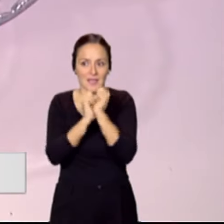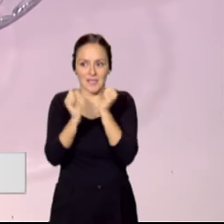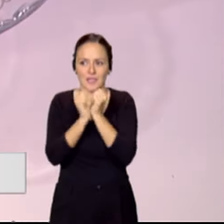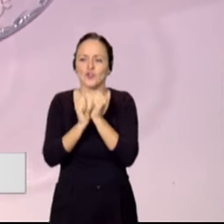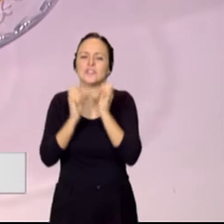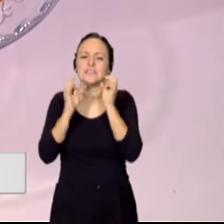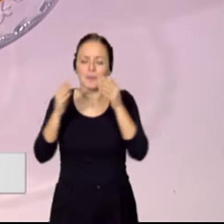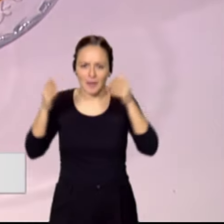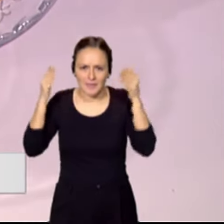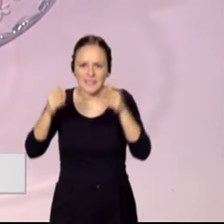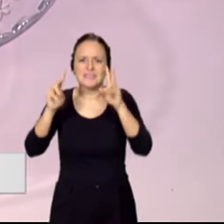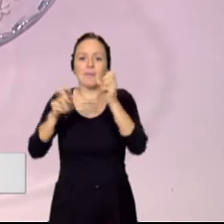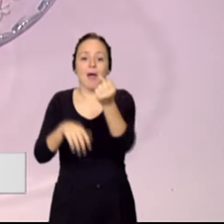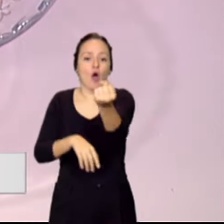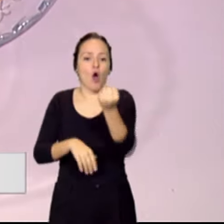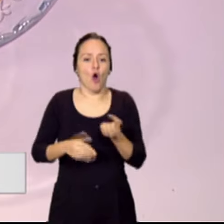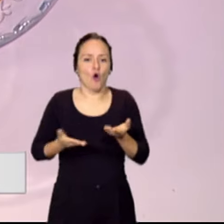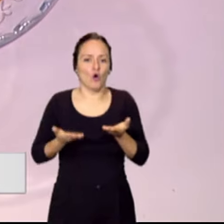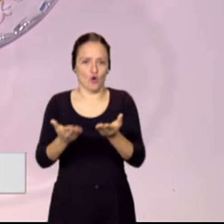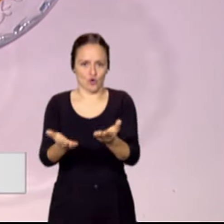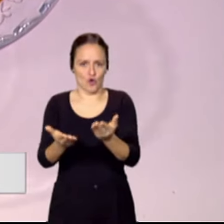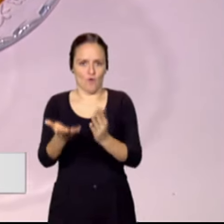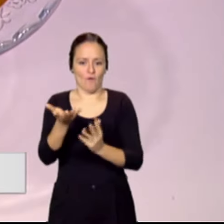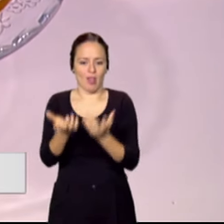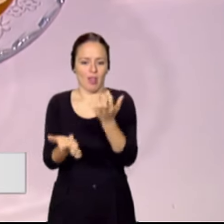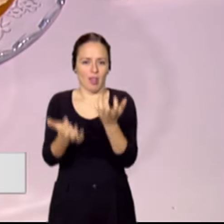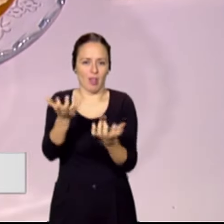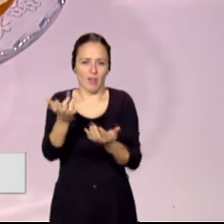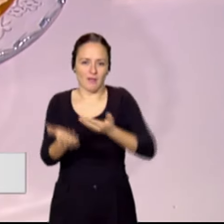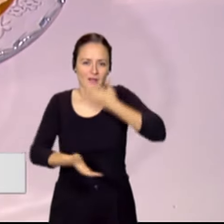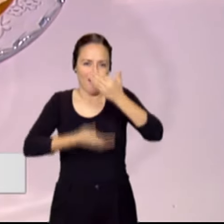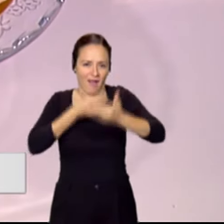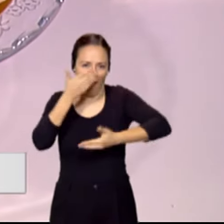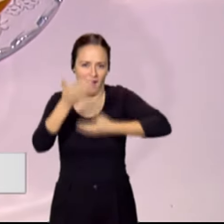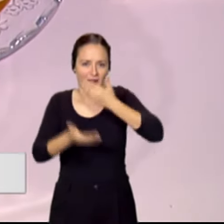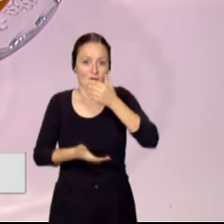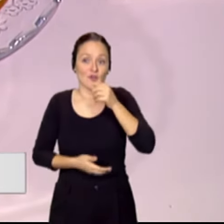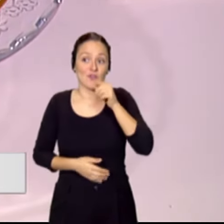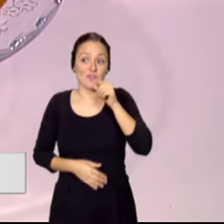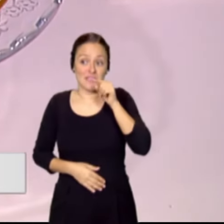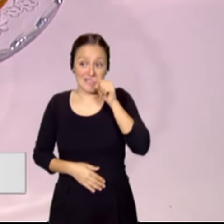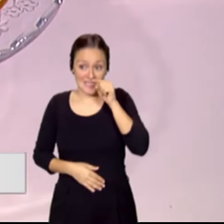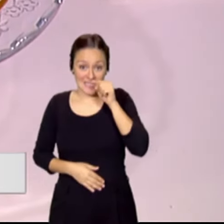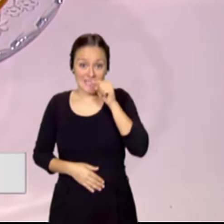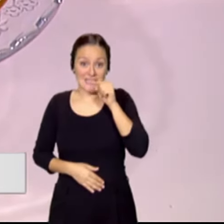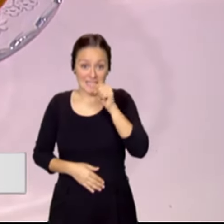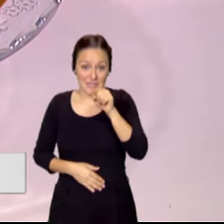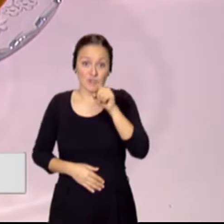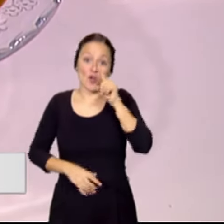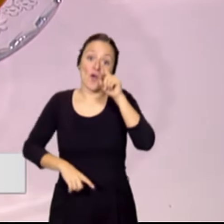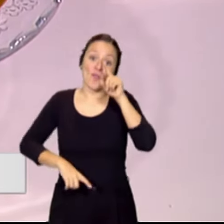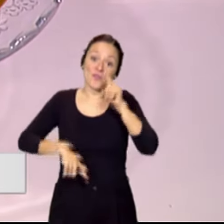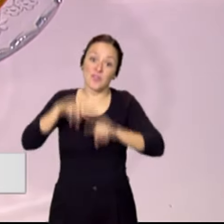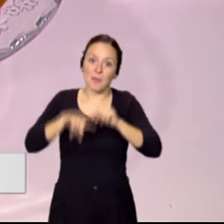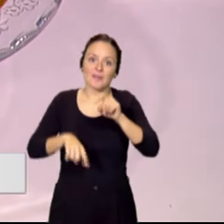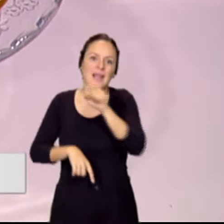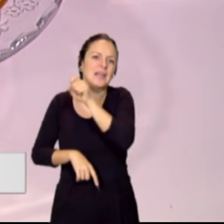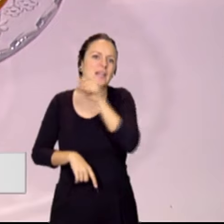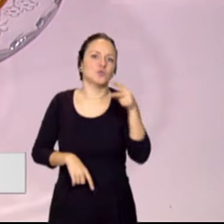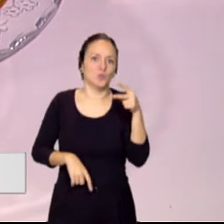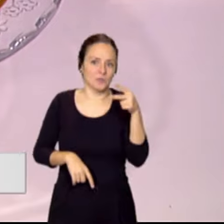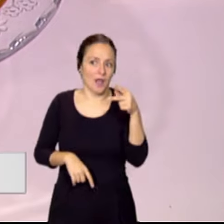el en el horno en el fuego que se le da que es en cierta medida va a depender mucho del resultado que que tengamos a mí